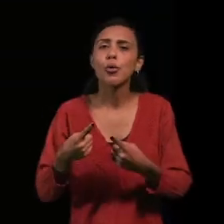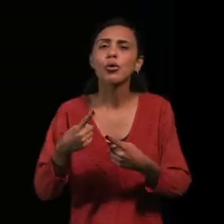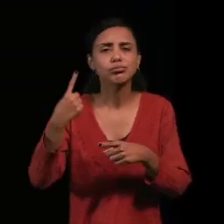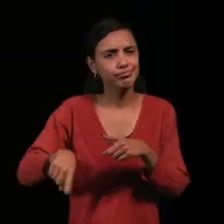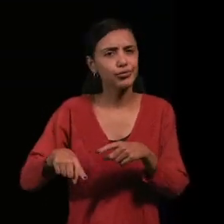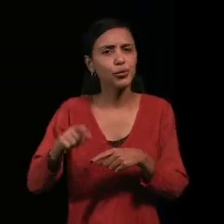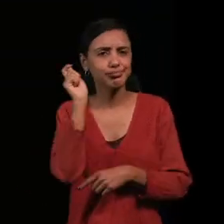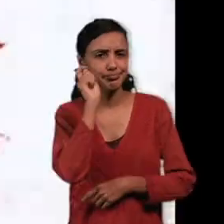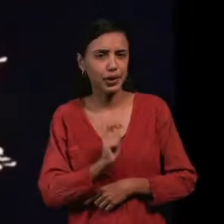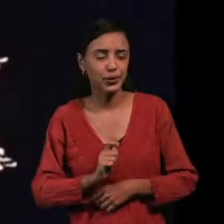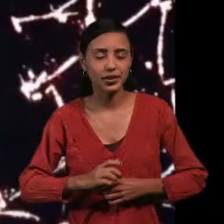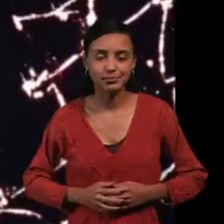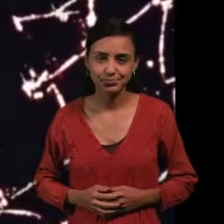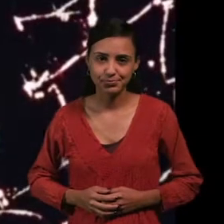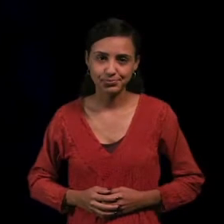Blank.